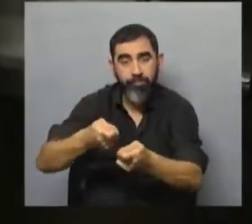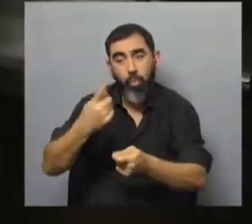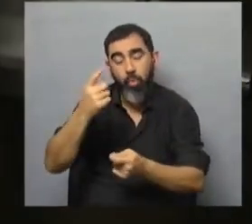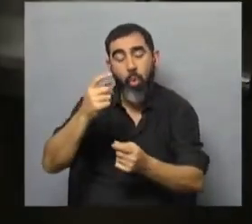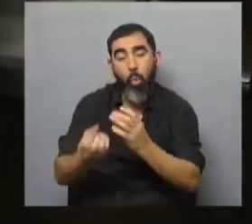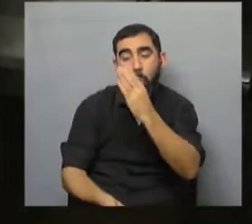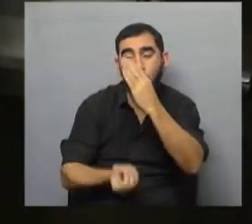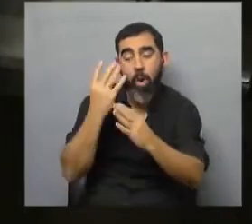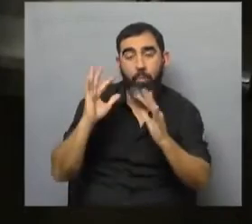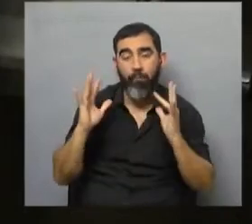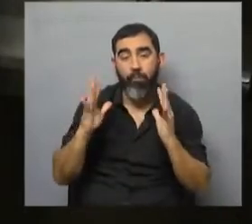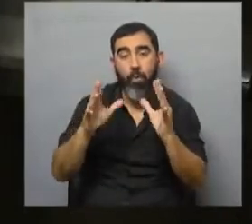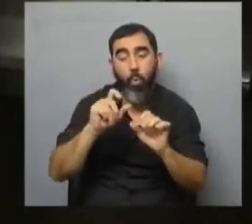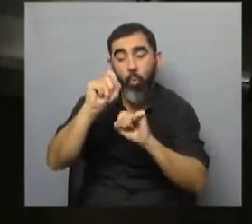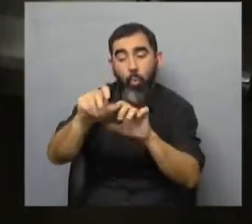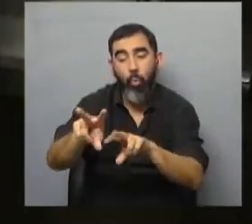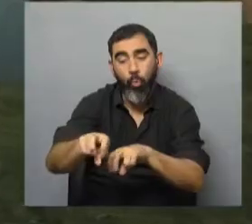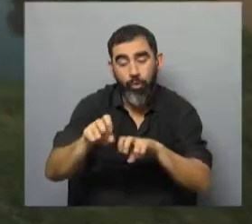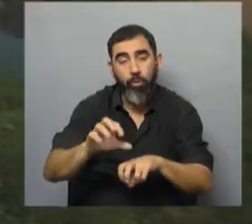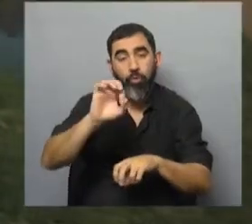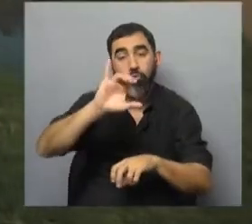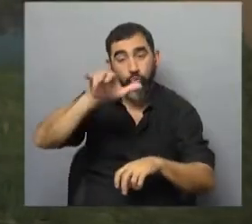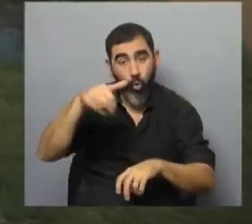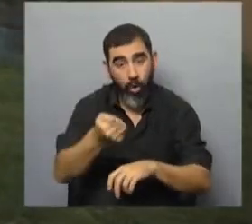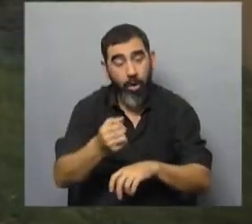forestal o un cultivo, que puede ser soja, trigo.